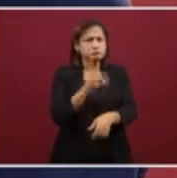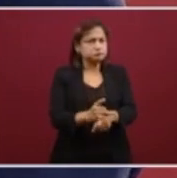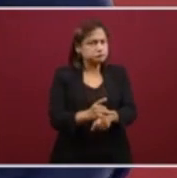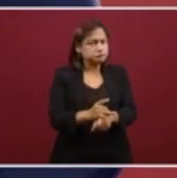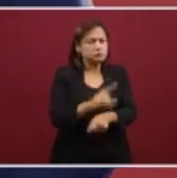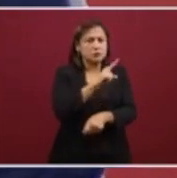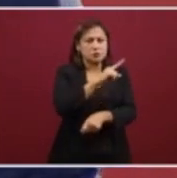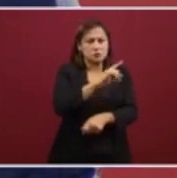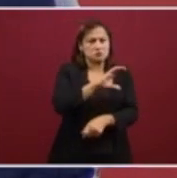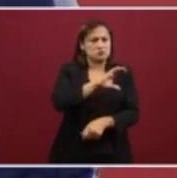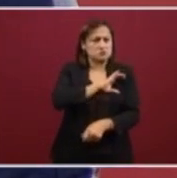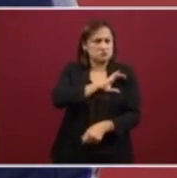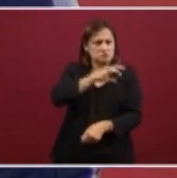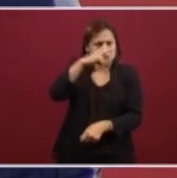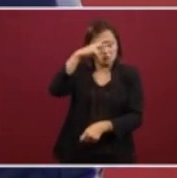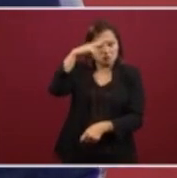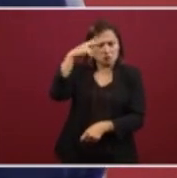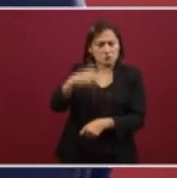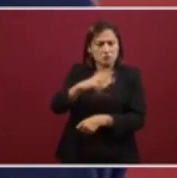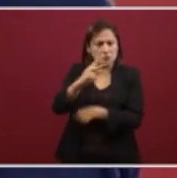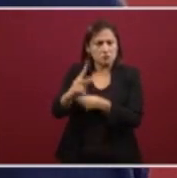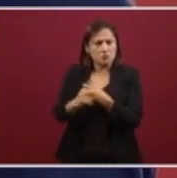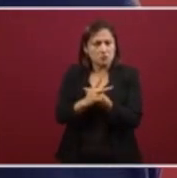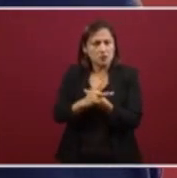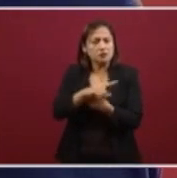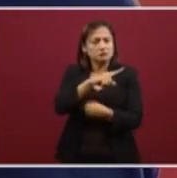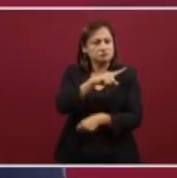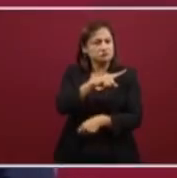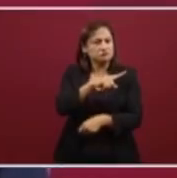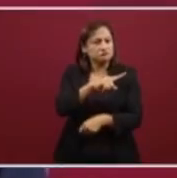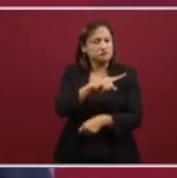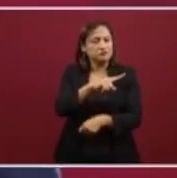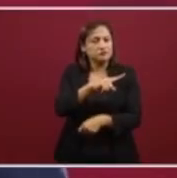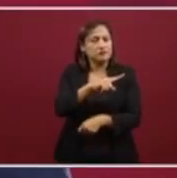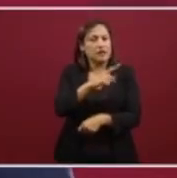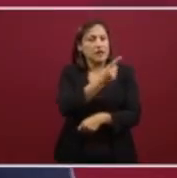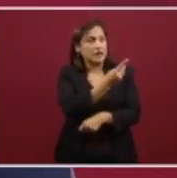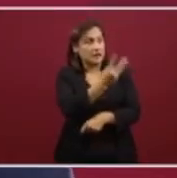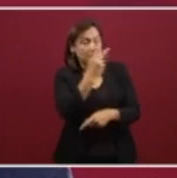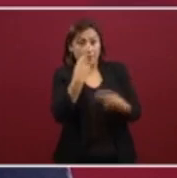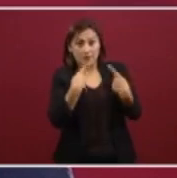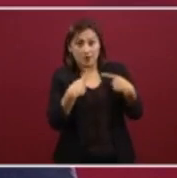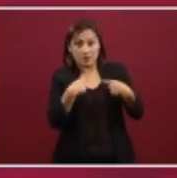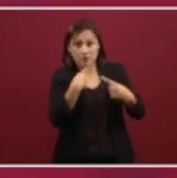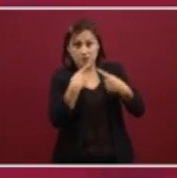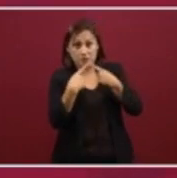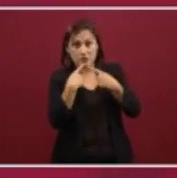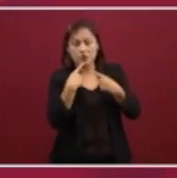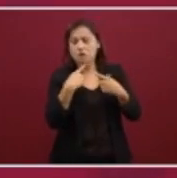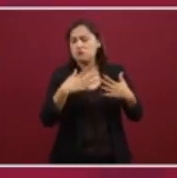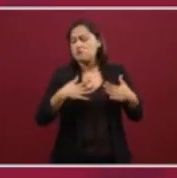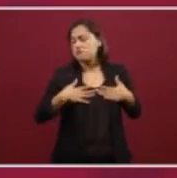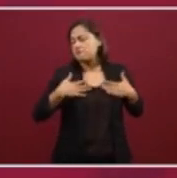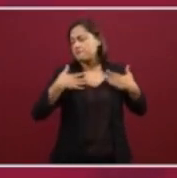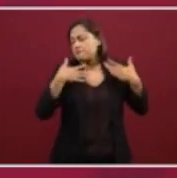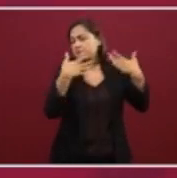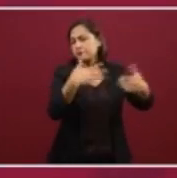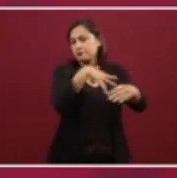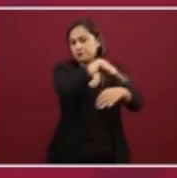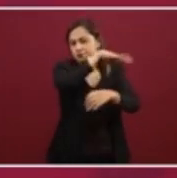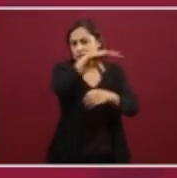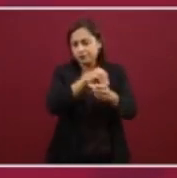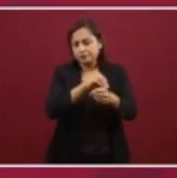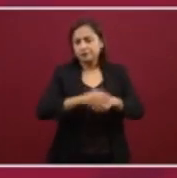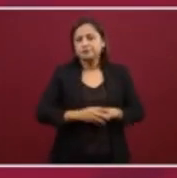patriotas, son gentes de toda la confianza. Entonces, por eso vamos